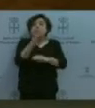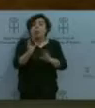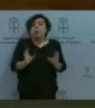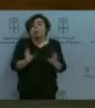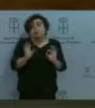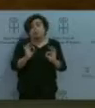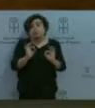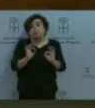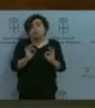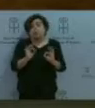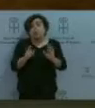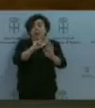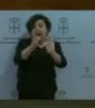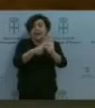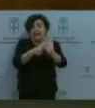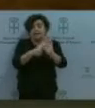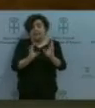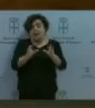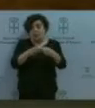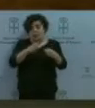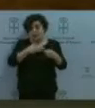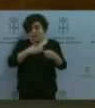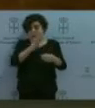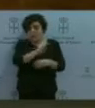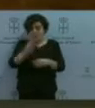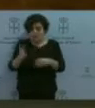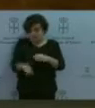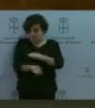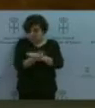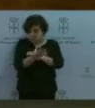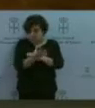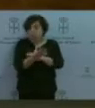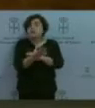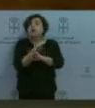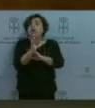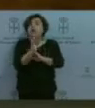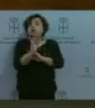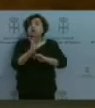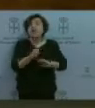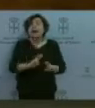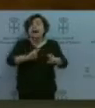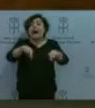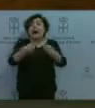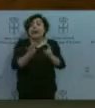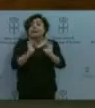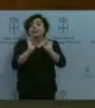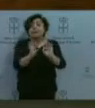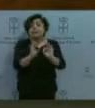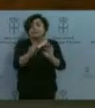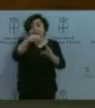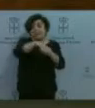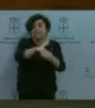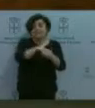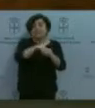que reconocerlo. En esta reforma también se ve menoscabado, por ejemplo, el